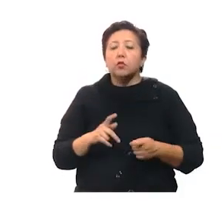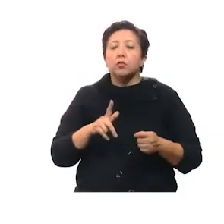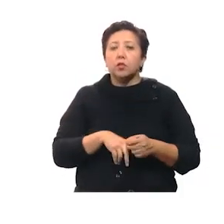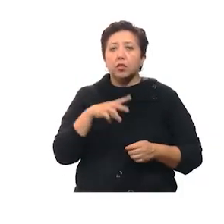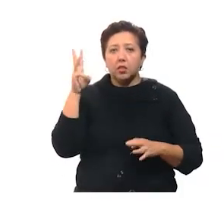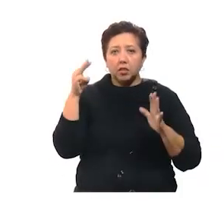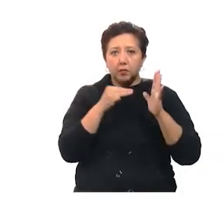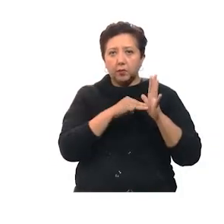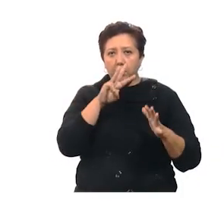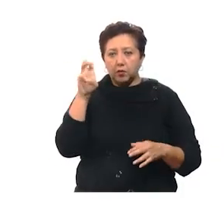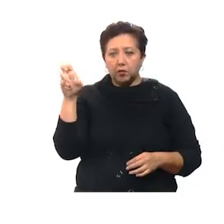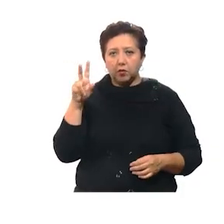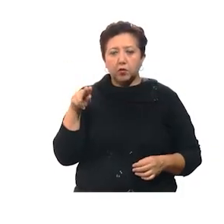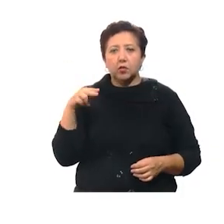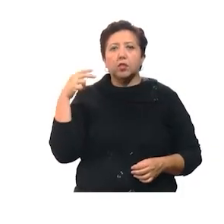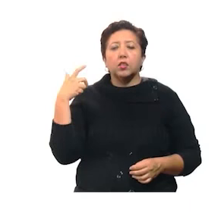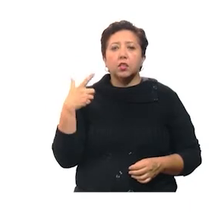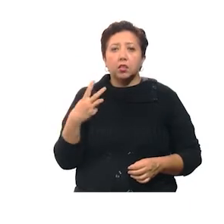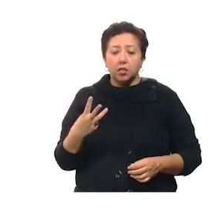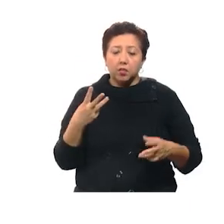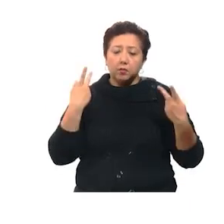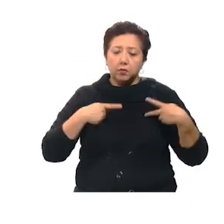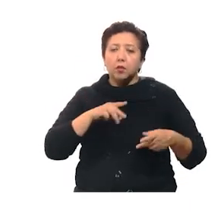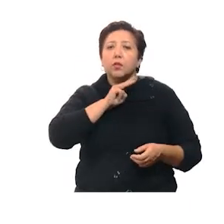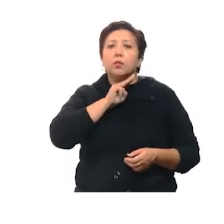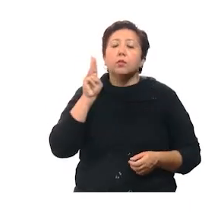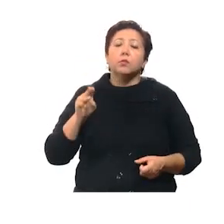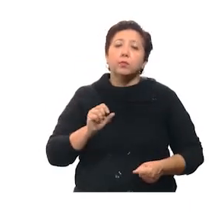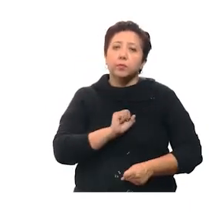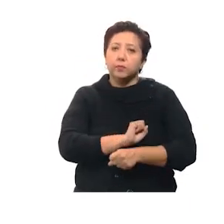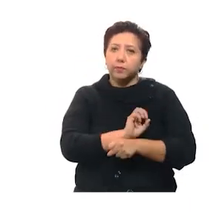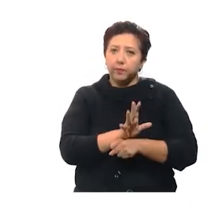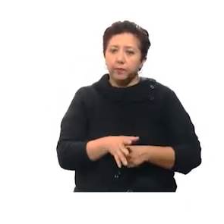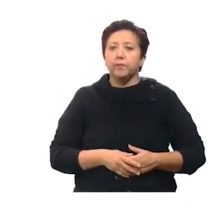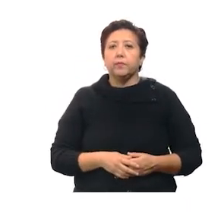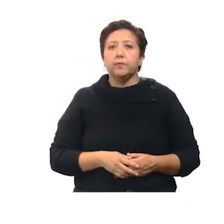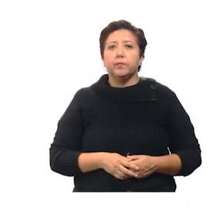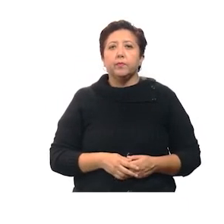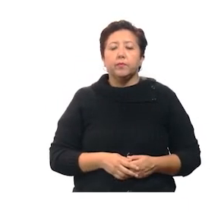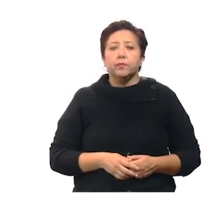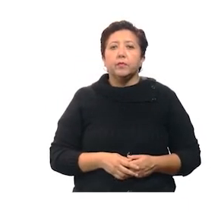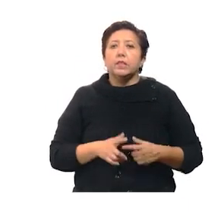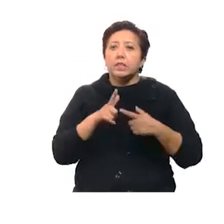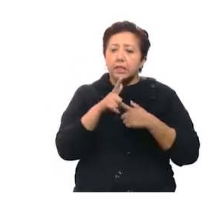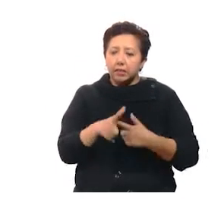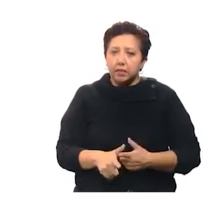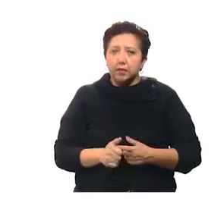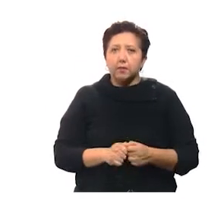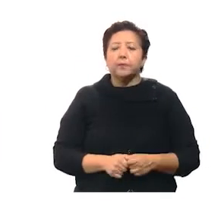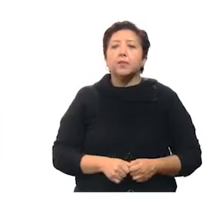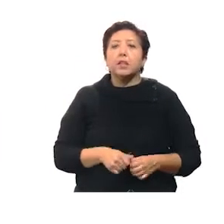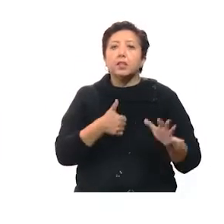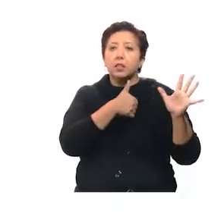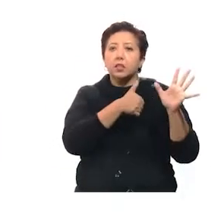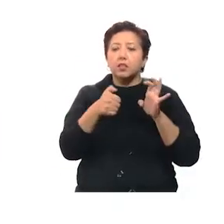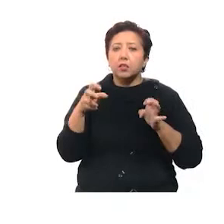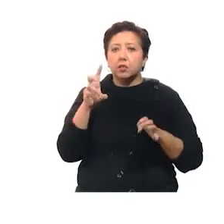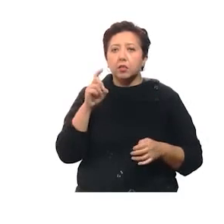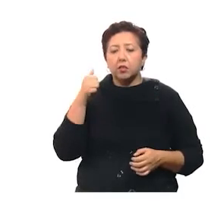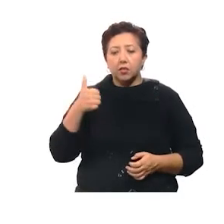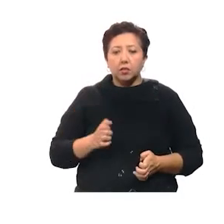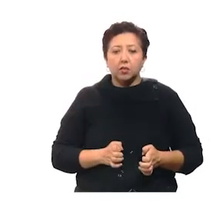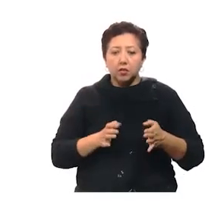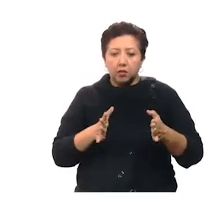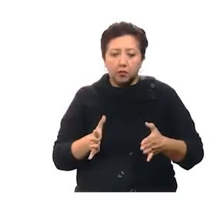son 3.383 las personas fallecidas a causa del coronavirus. De los casos activos, 636